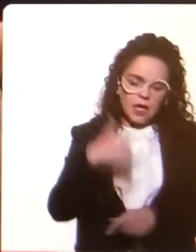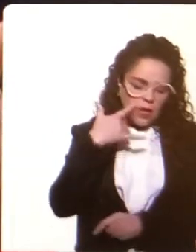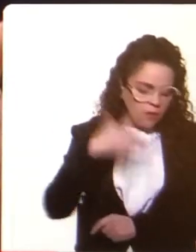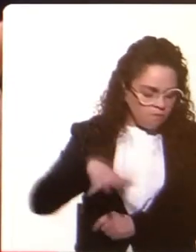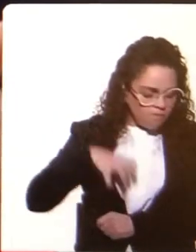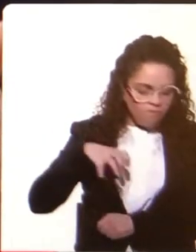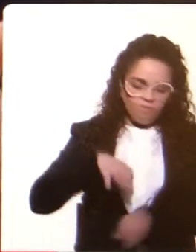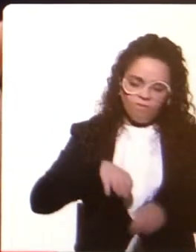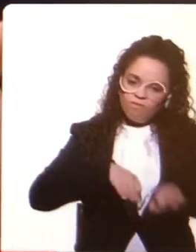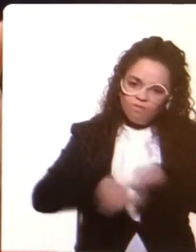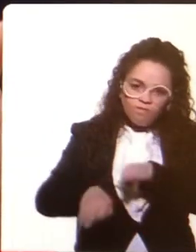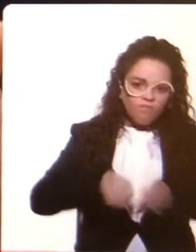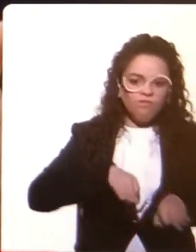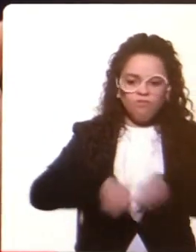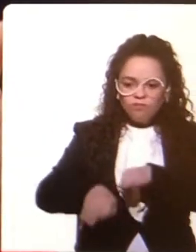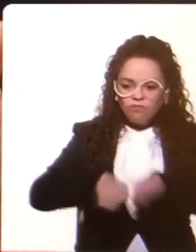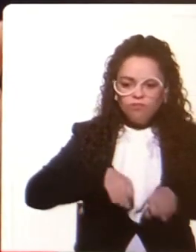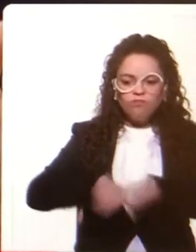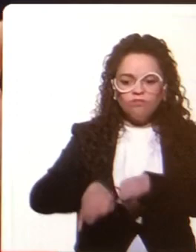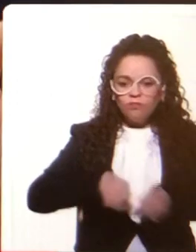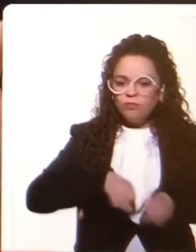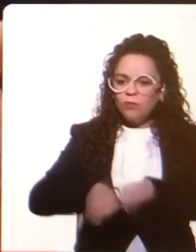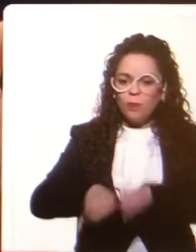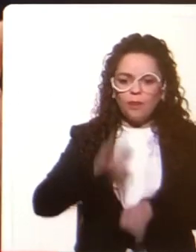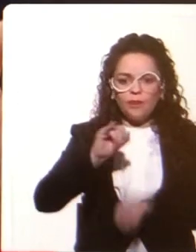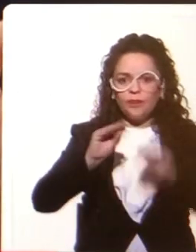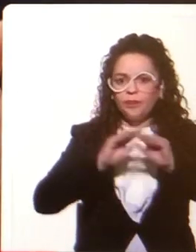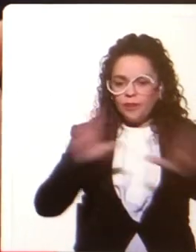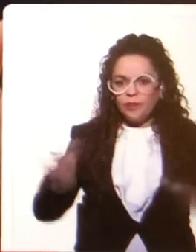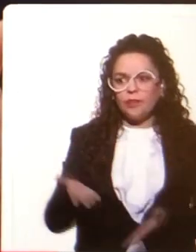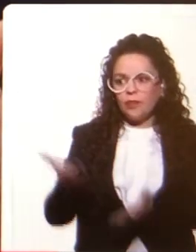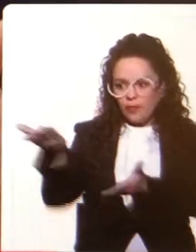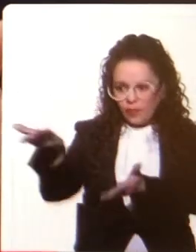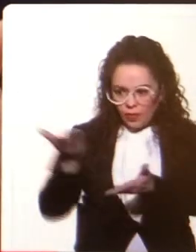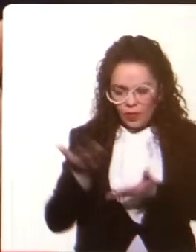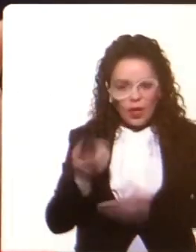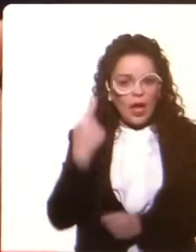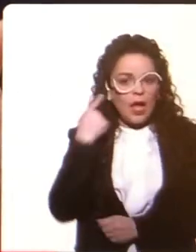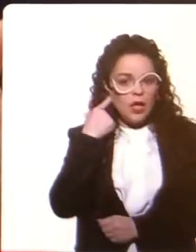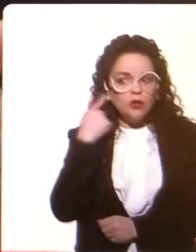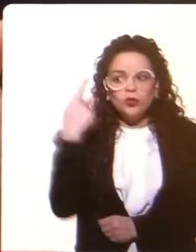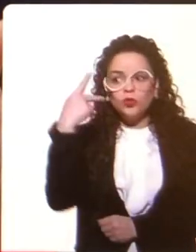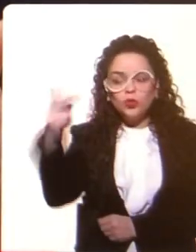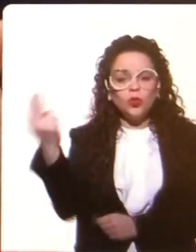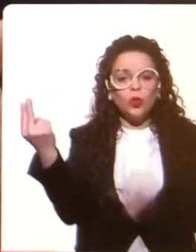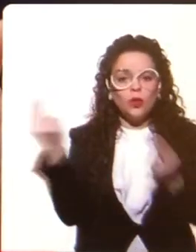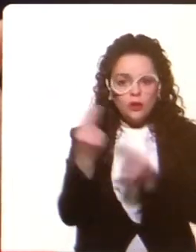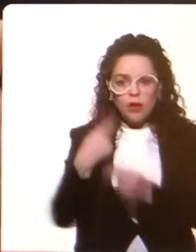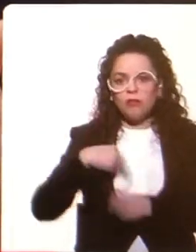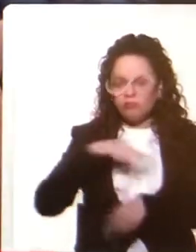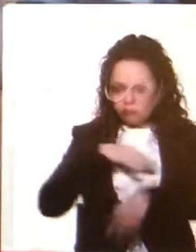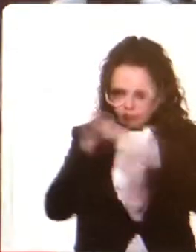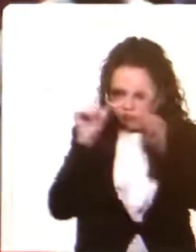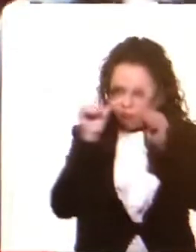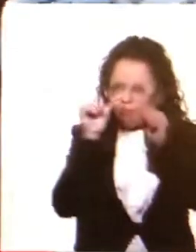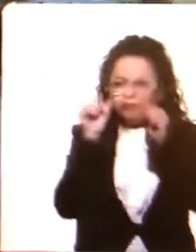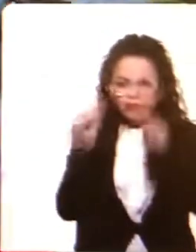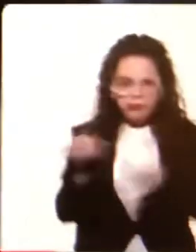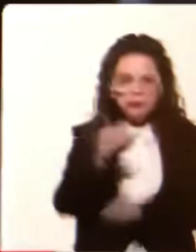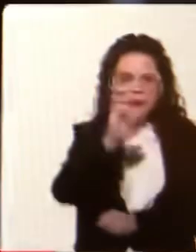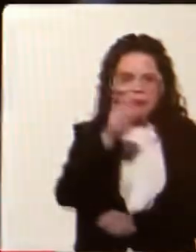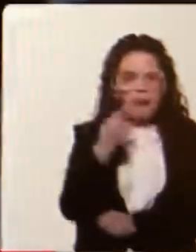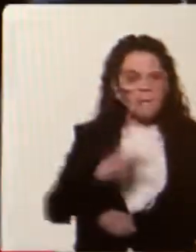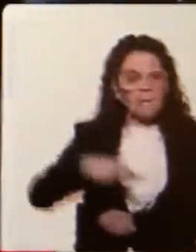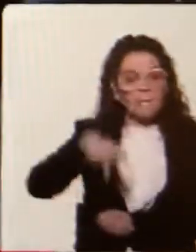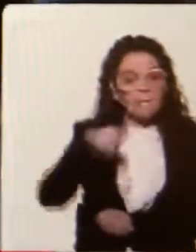lo dudo Ojalá ojalá y sí se pueda sí lo pueda solucionar el presidente llegar a la verdad